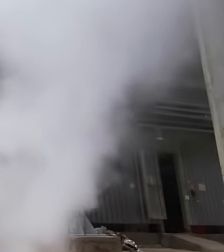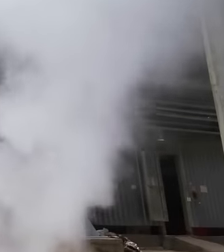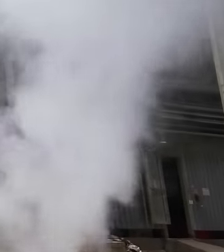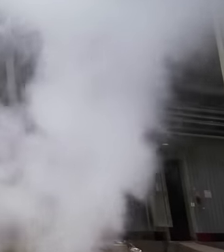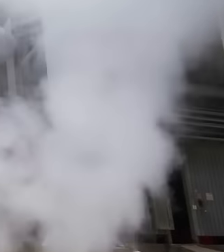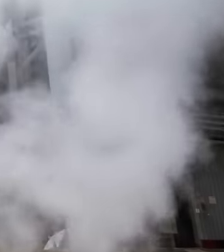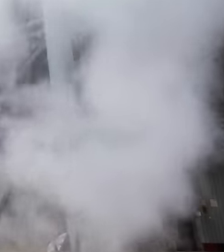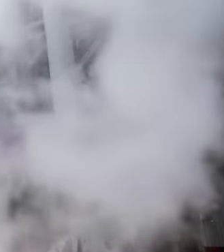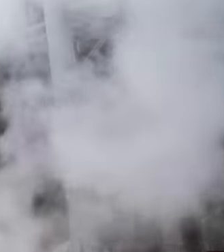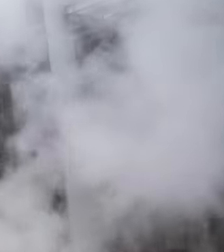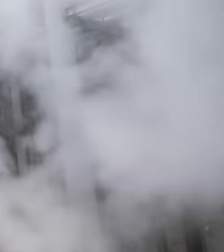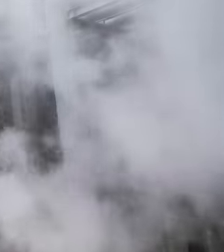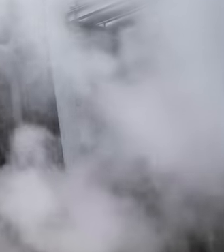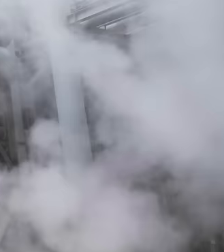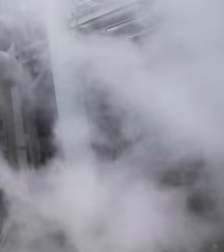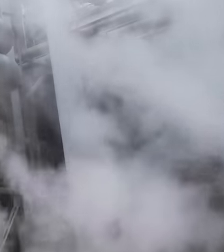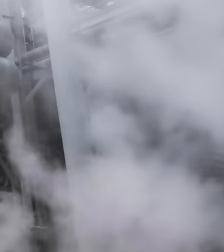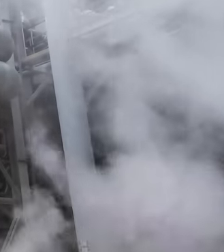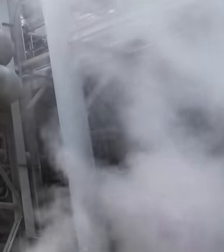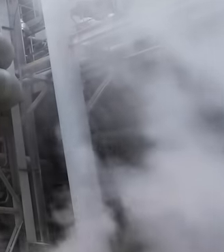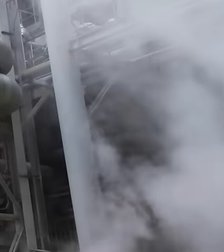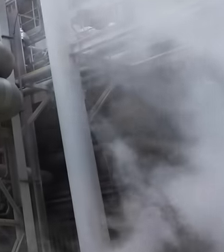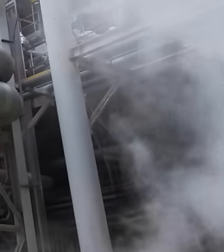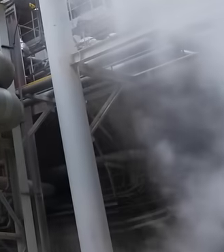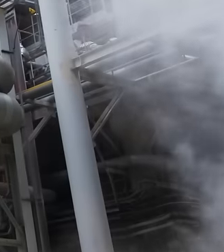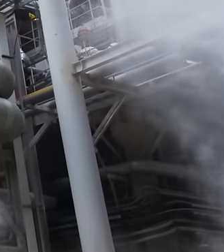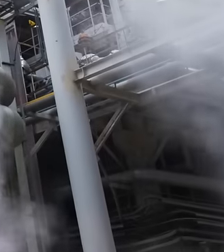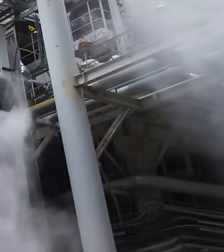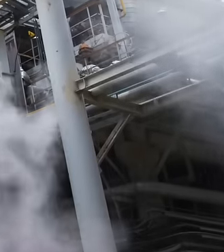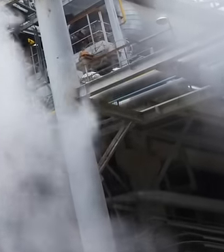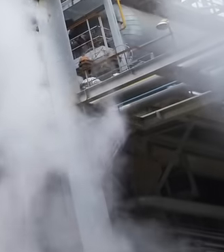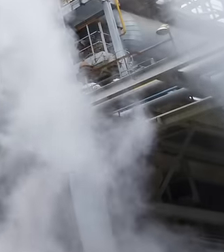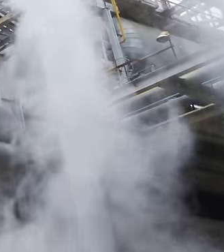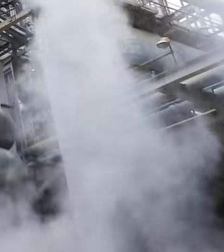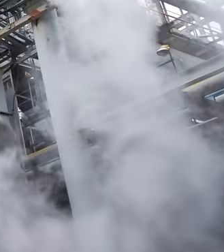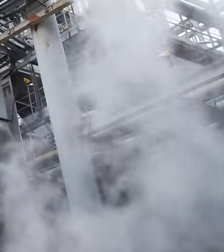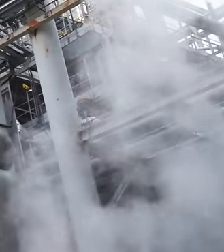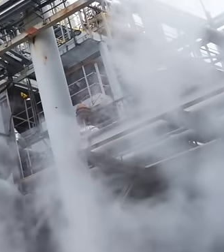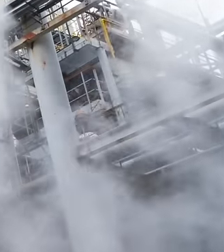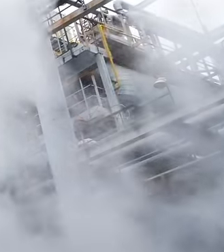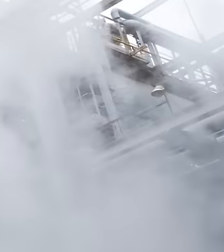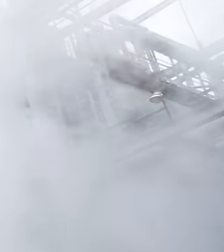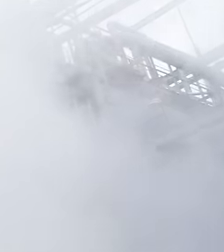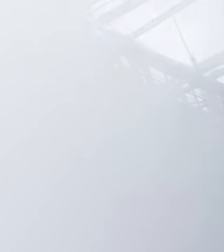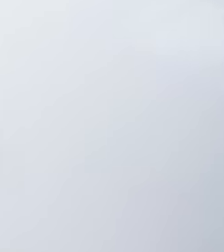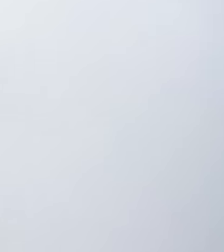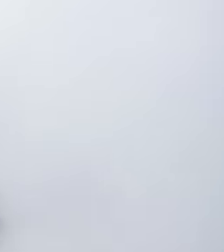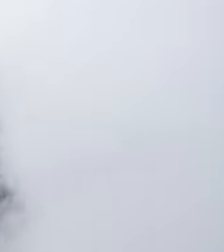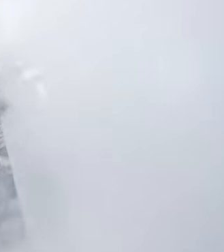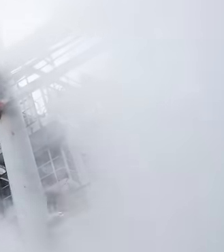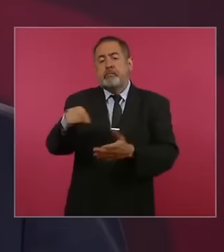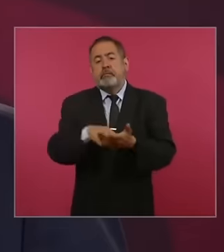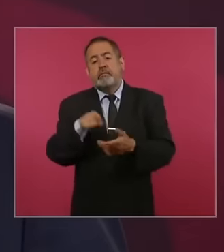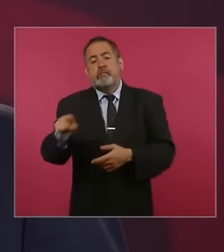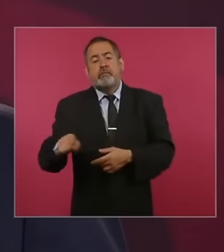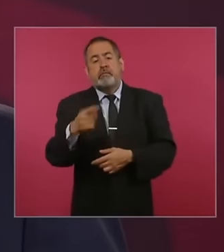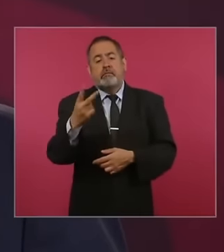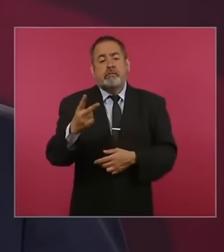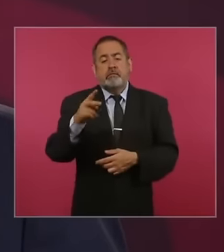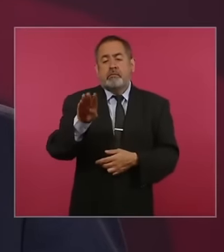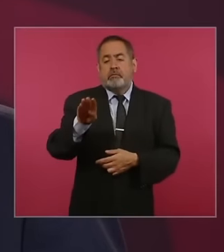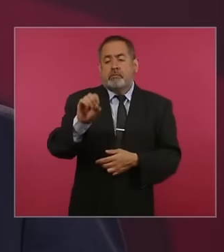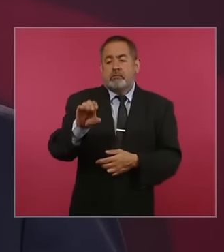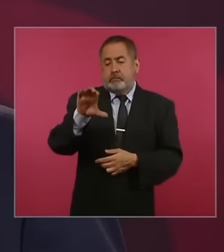abril ya se empieza a producir diésel en Dos Bocas,